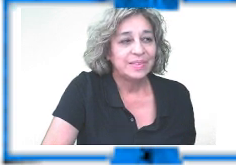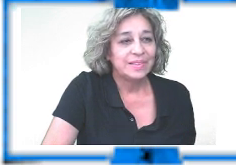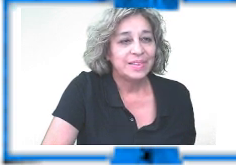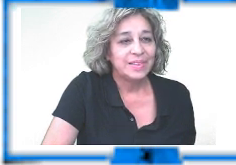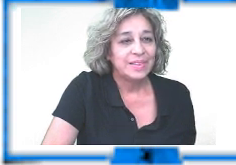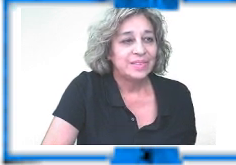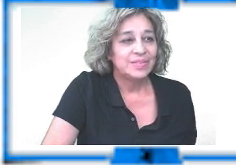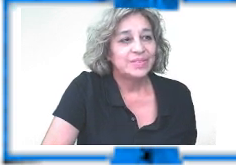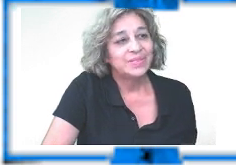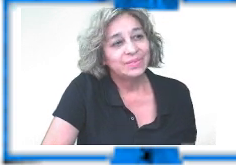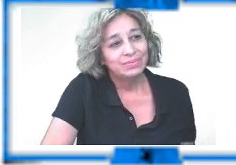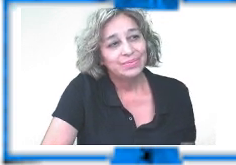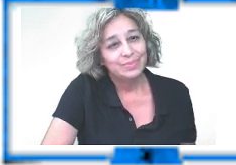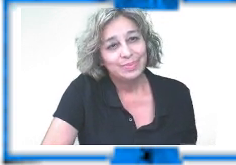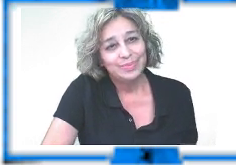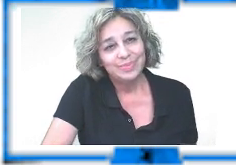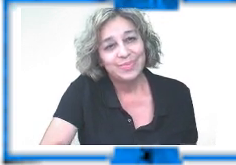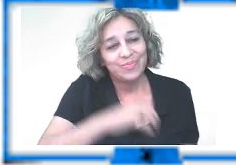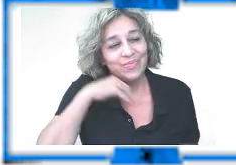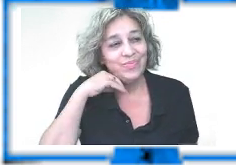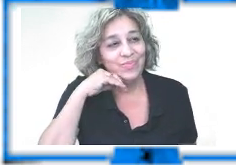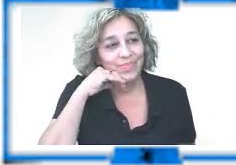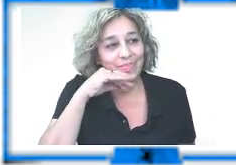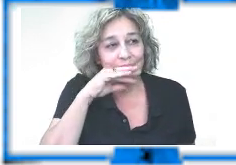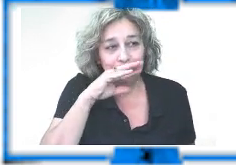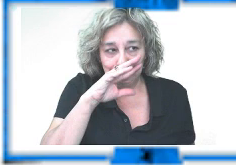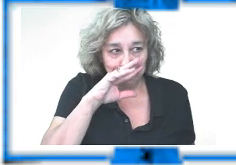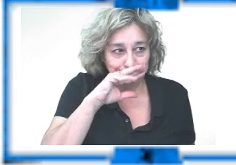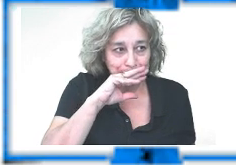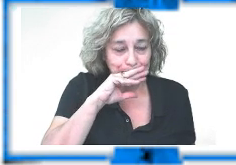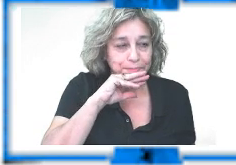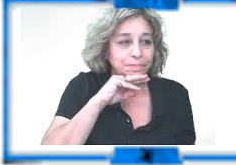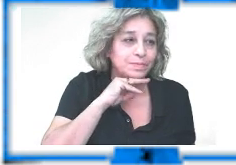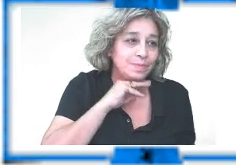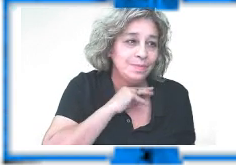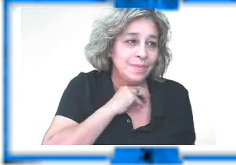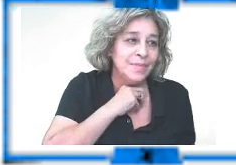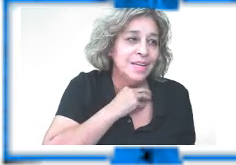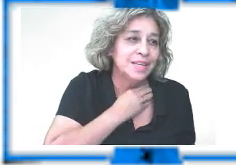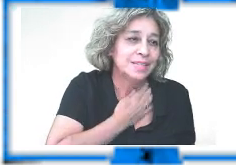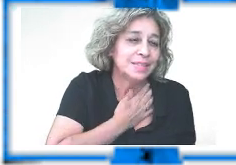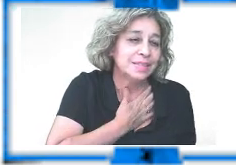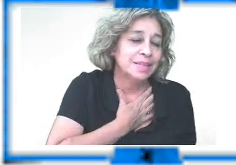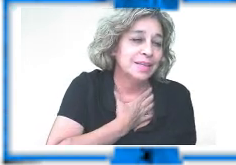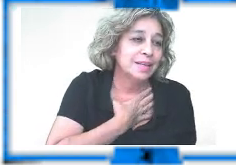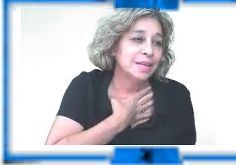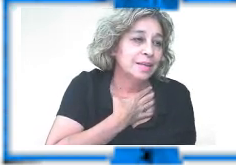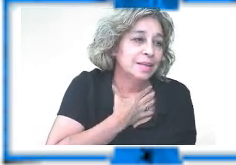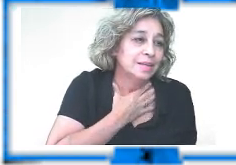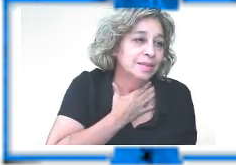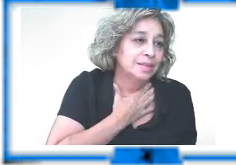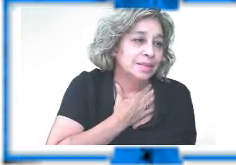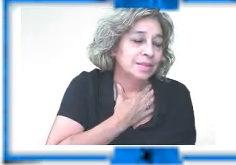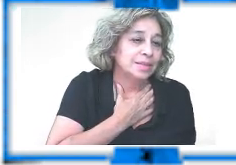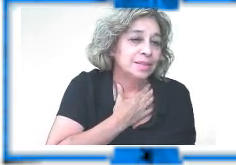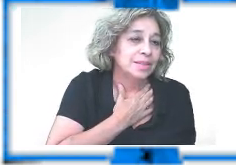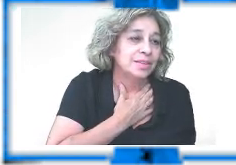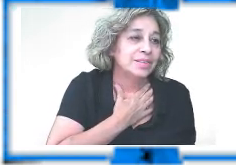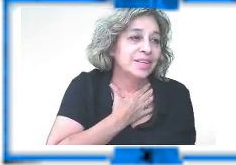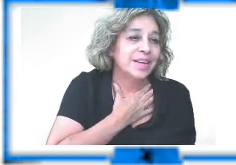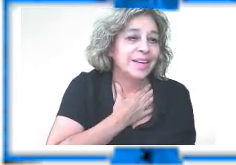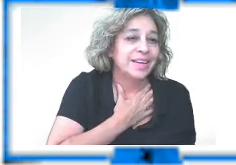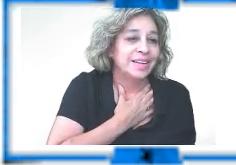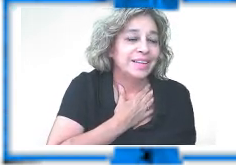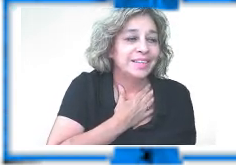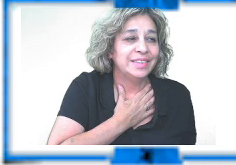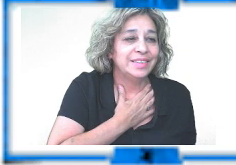con Yamazares pretende laminar las izquierdas, así que sí, pues definitivamente, ¿no? Son yes. Falsos izquierdistas, ¿no?